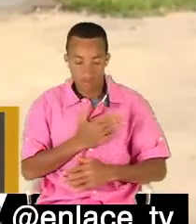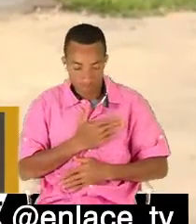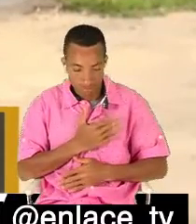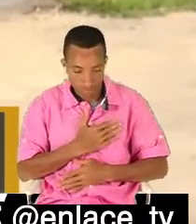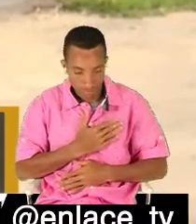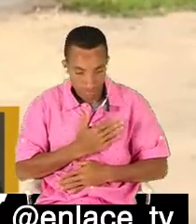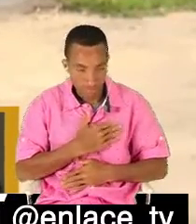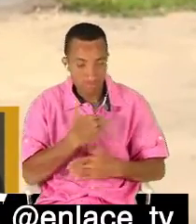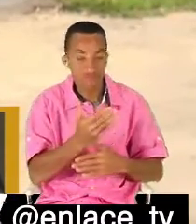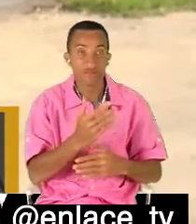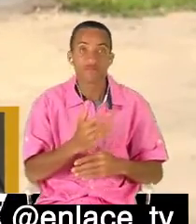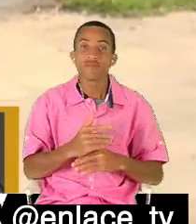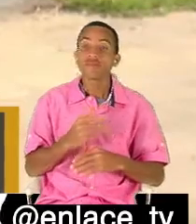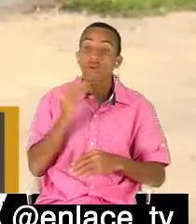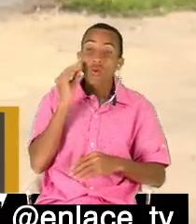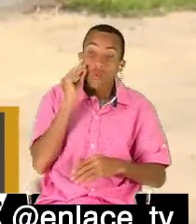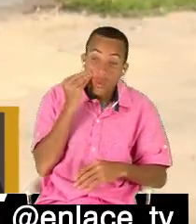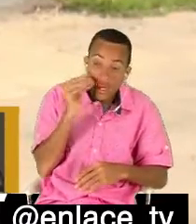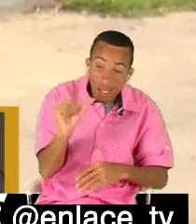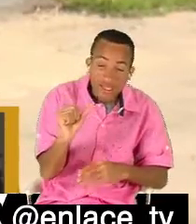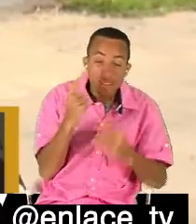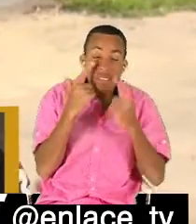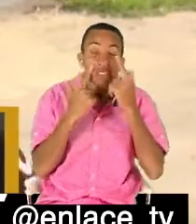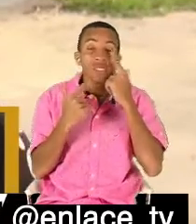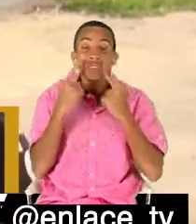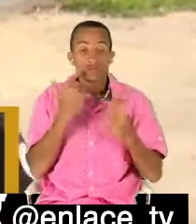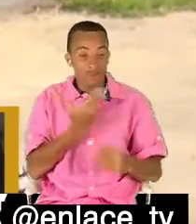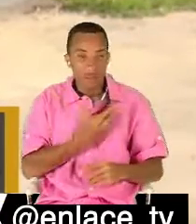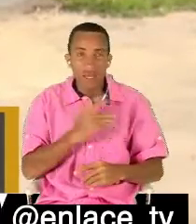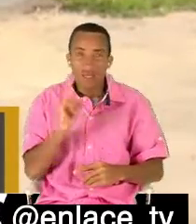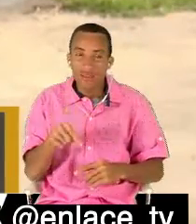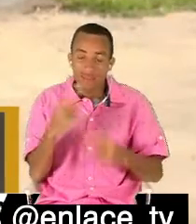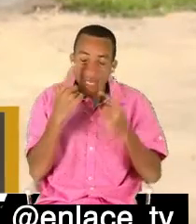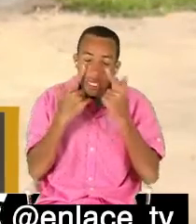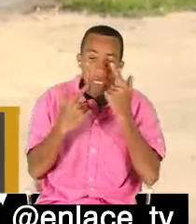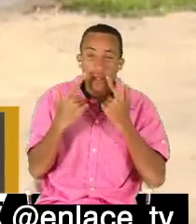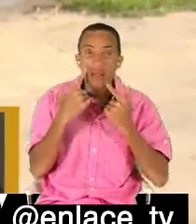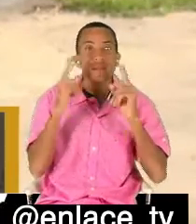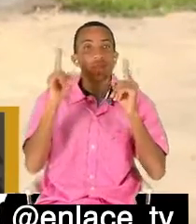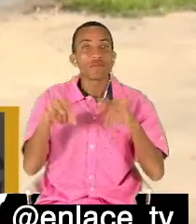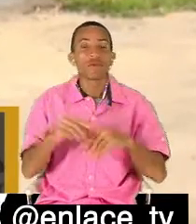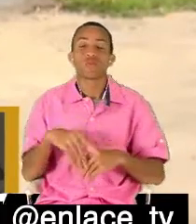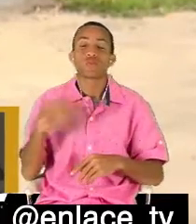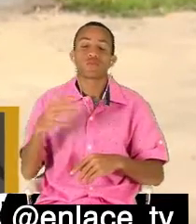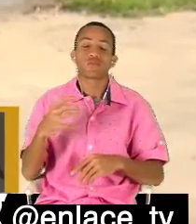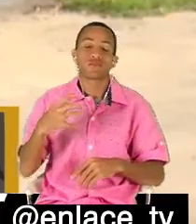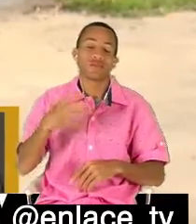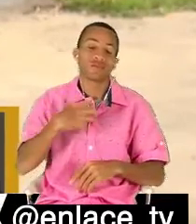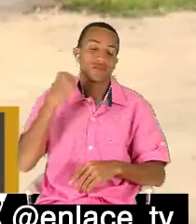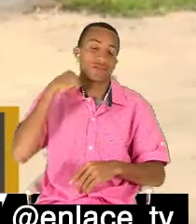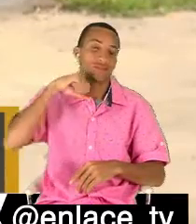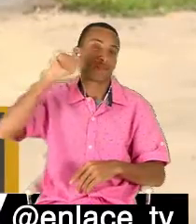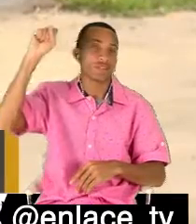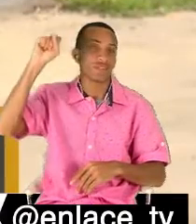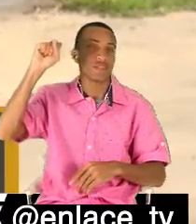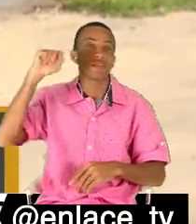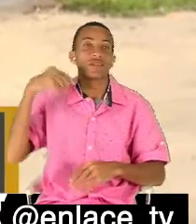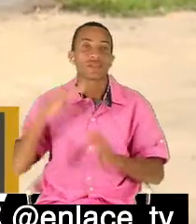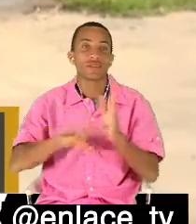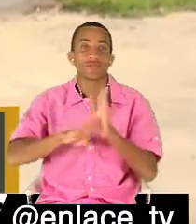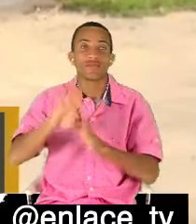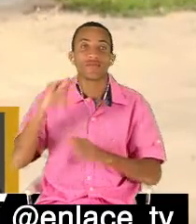abuela lloró, mi mamá también. Pues fue un logro muy grande porque eso